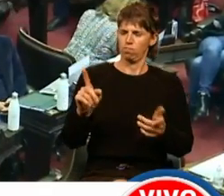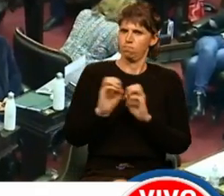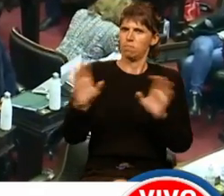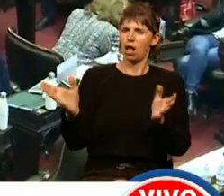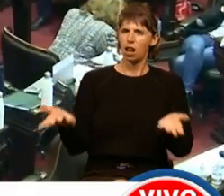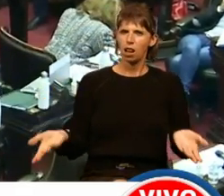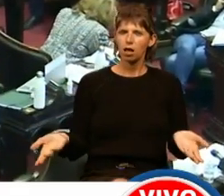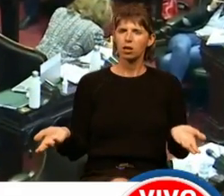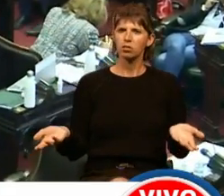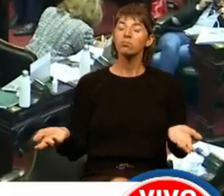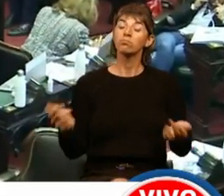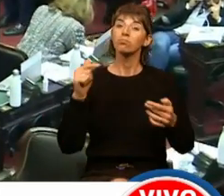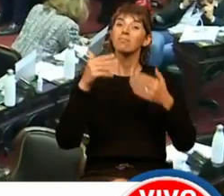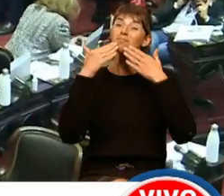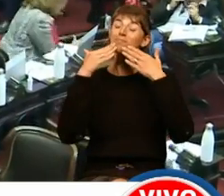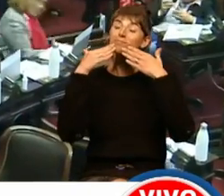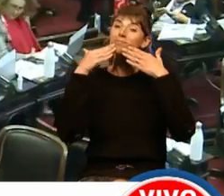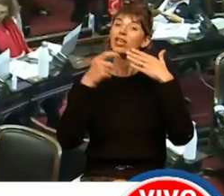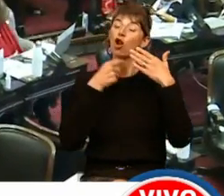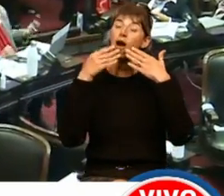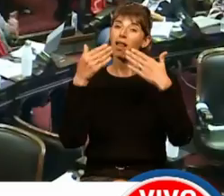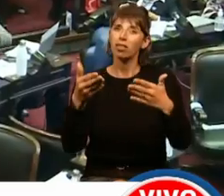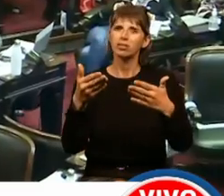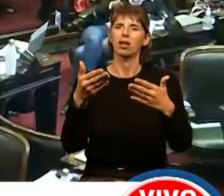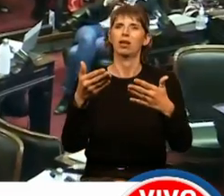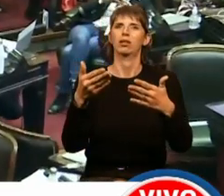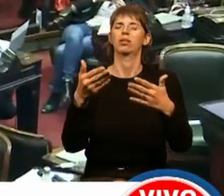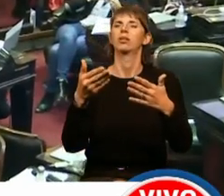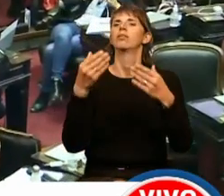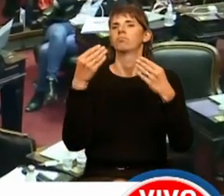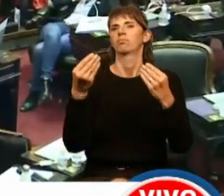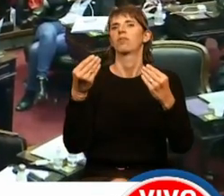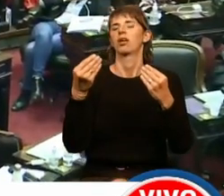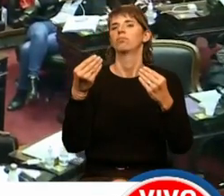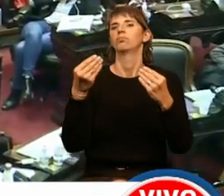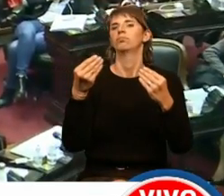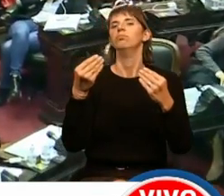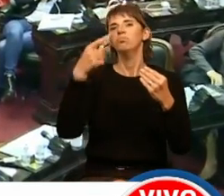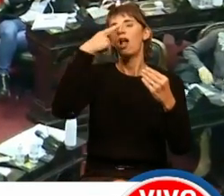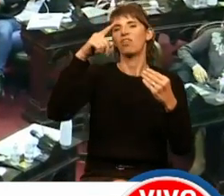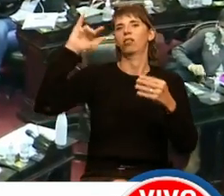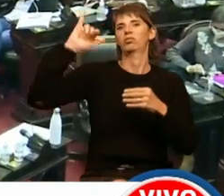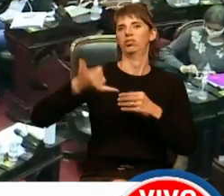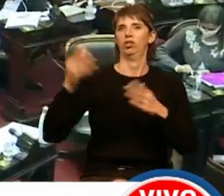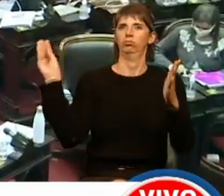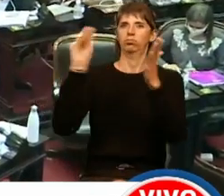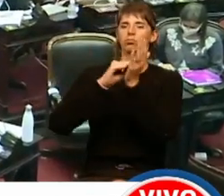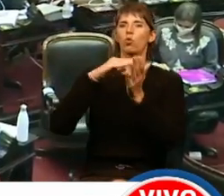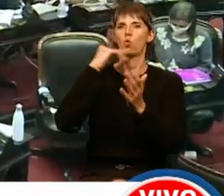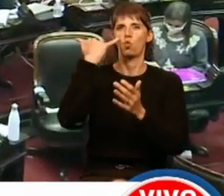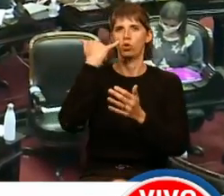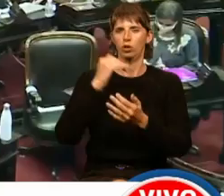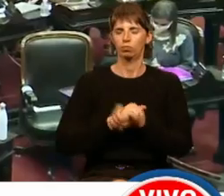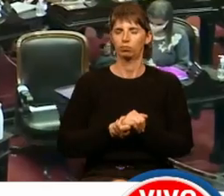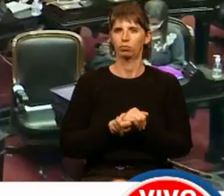y agradezco la predisposición que permitió que nuestra provincia se fuera incluida y